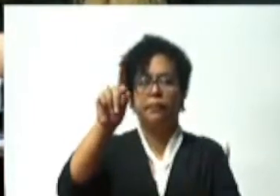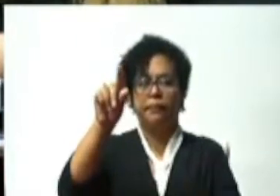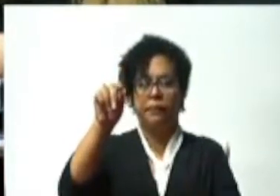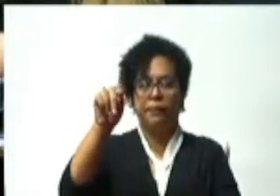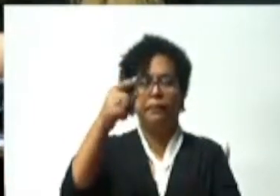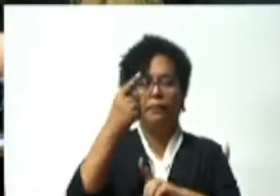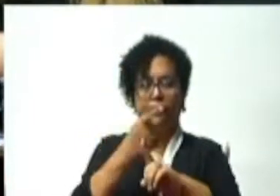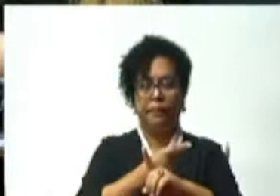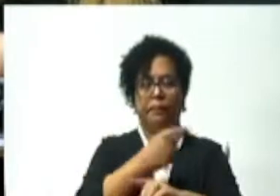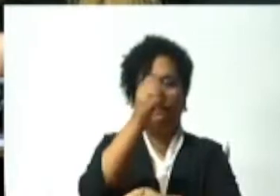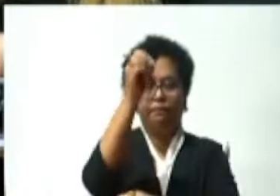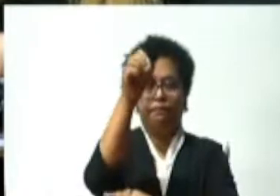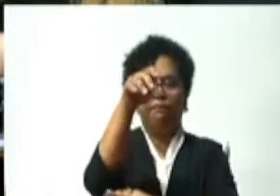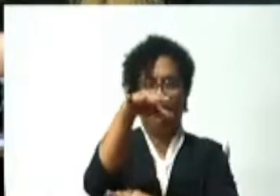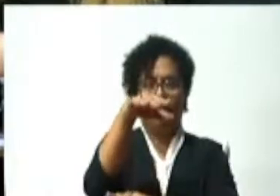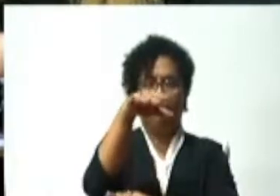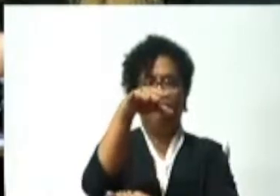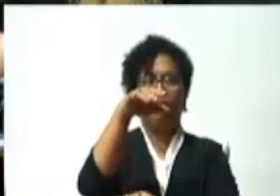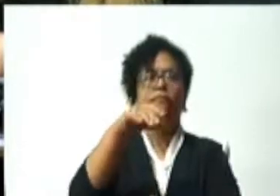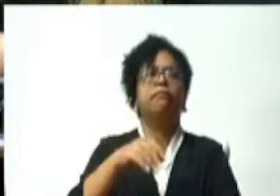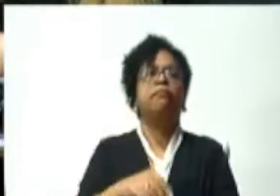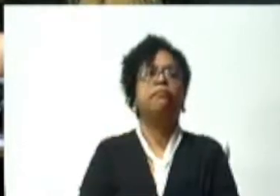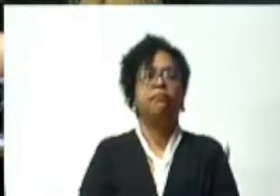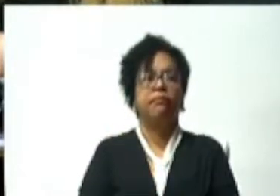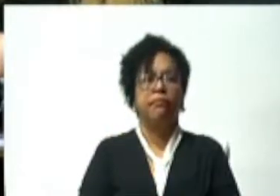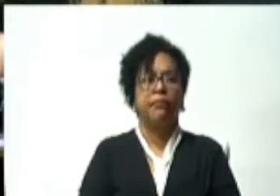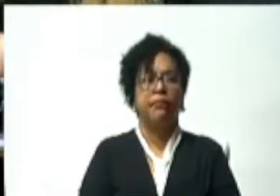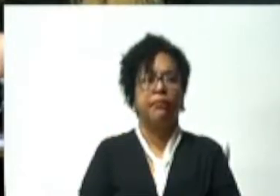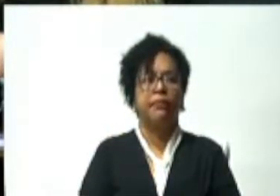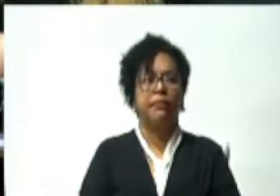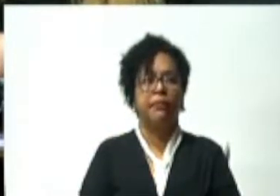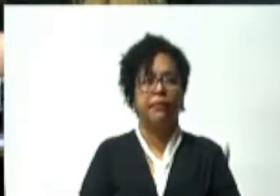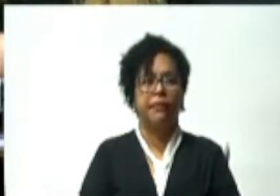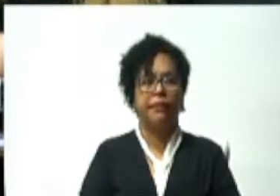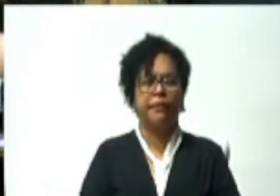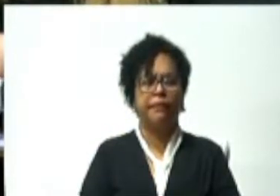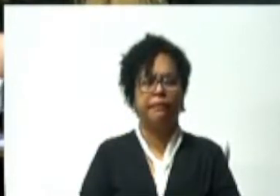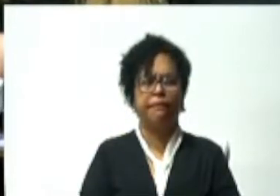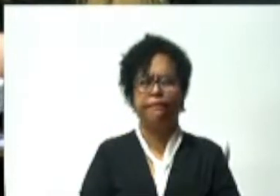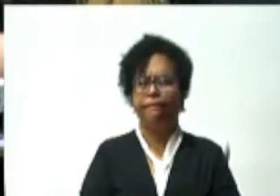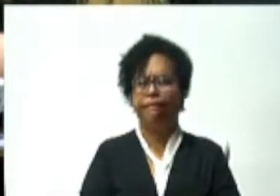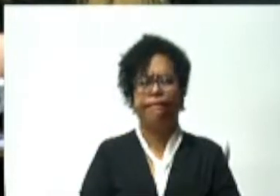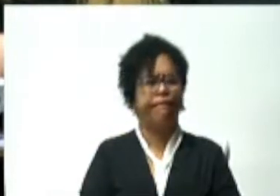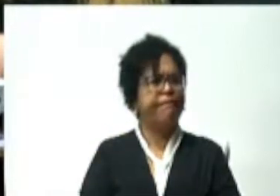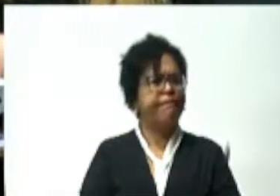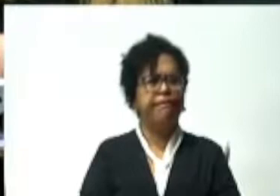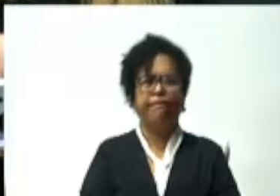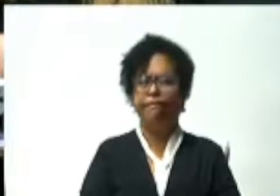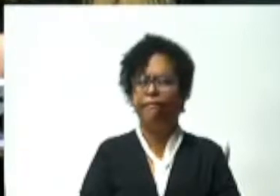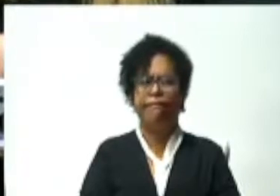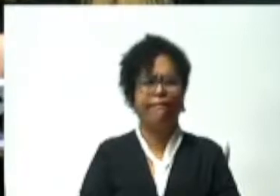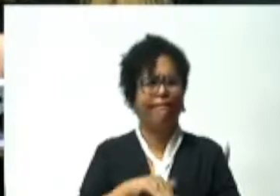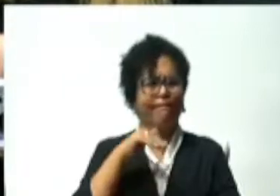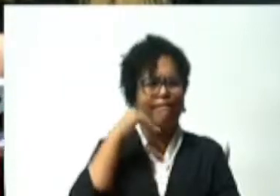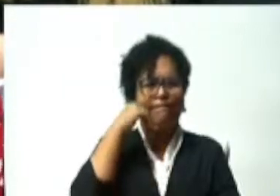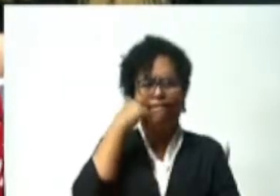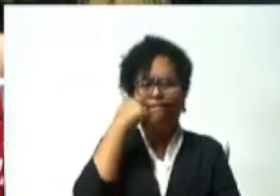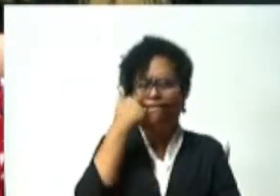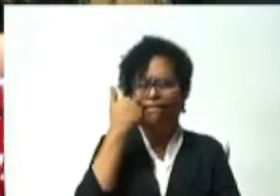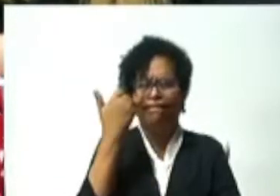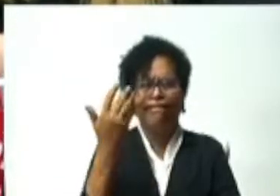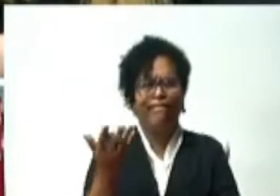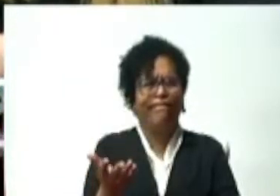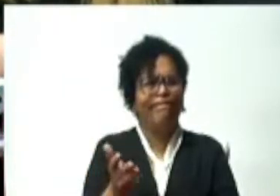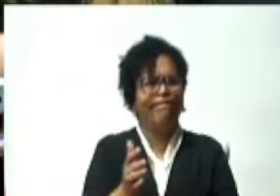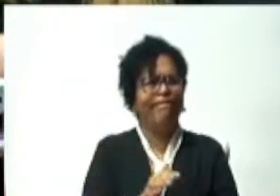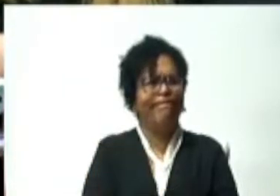de septiembre. Señores diputados, qué vergüenza. Nosotros como diputados y diputadas fuimos